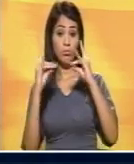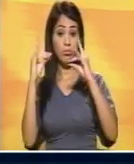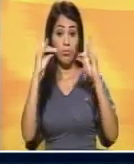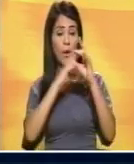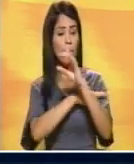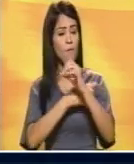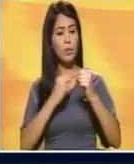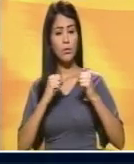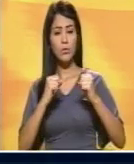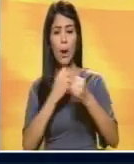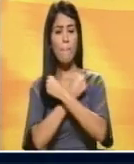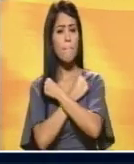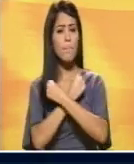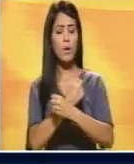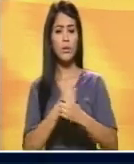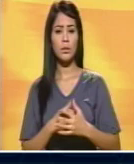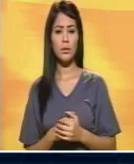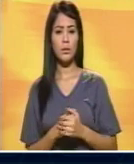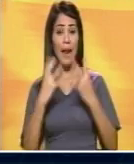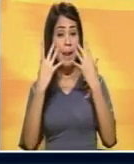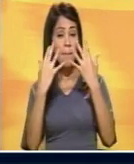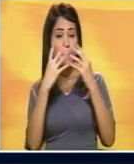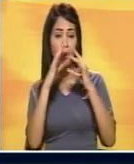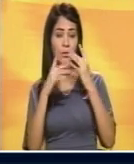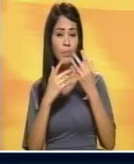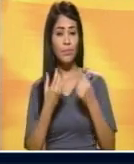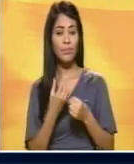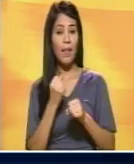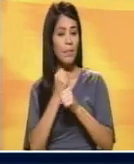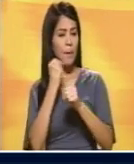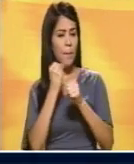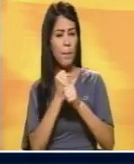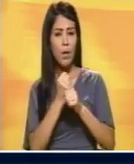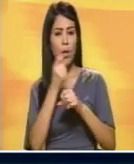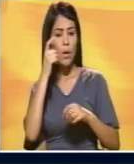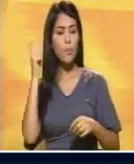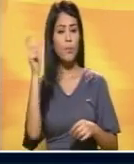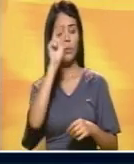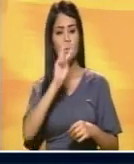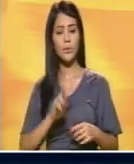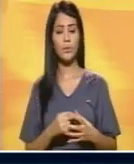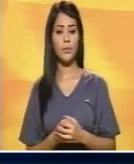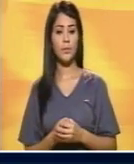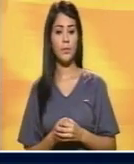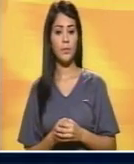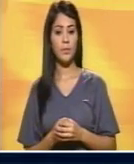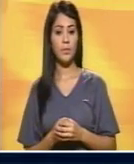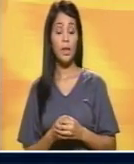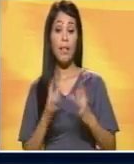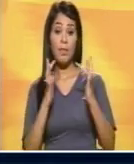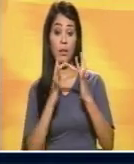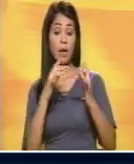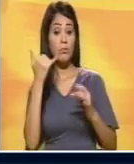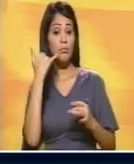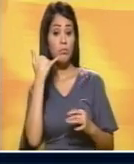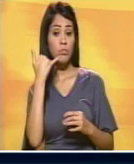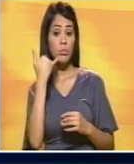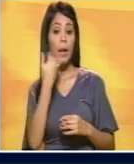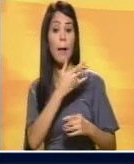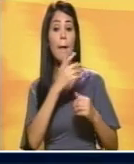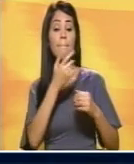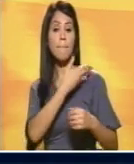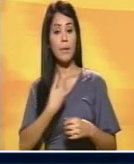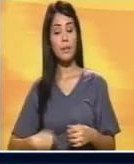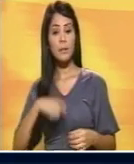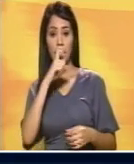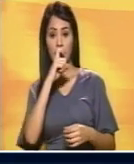el amor, las manos prodigiosas del pueblo venezolano. A través de un contacto telefónico, el presidente de la